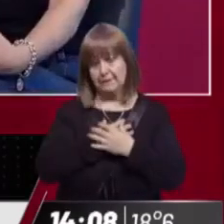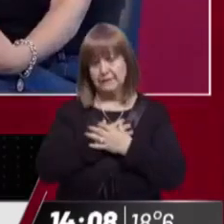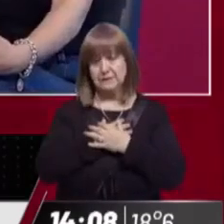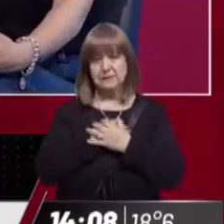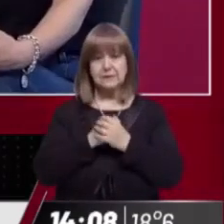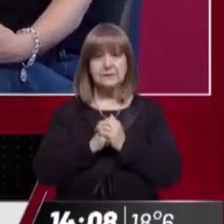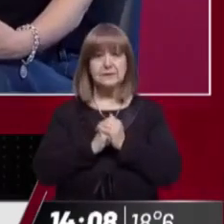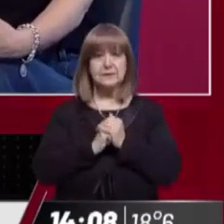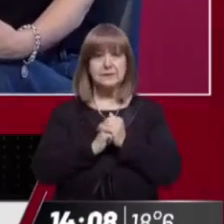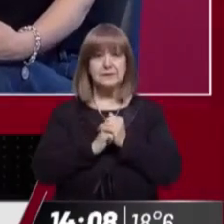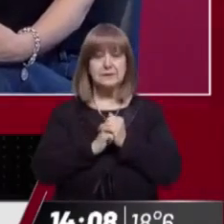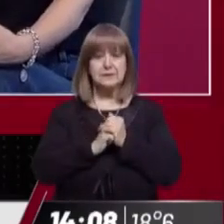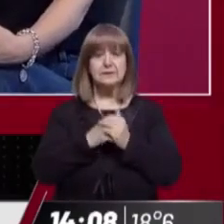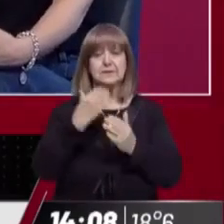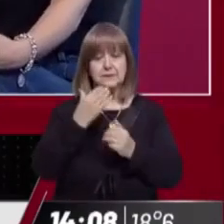luego Hasta mañana gracias a ustedes